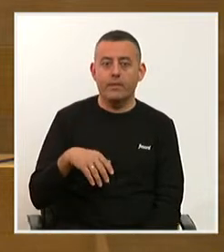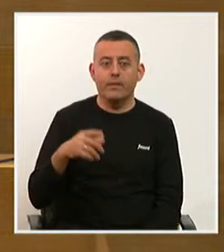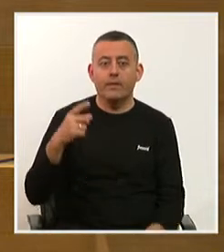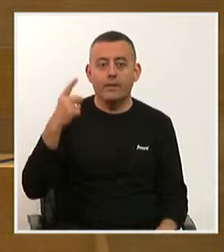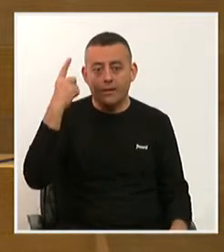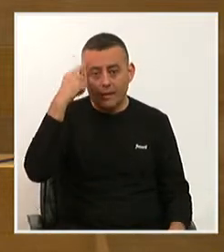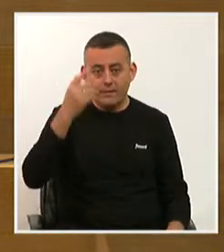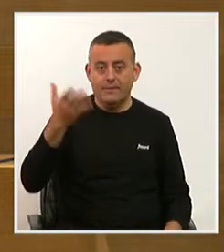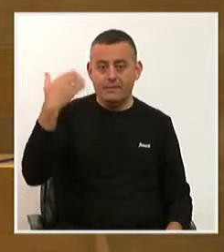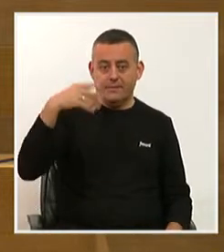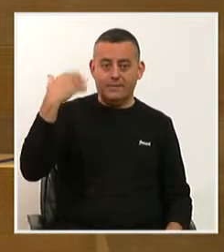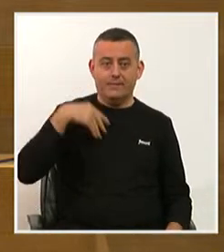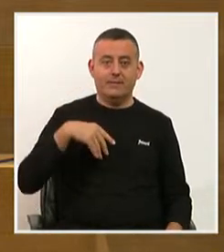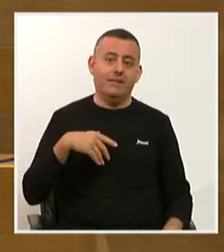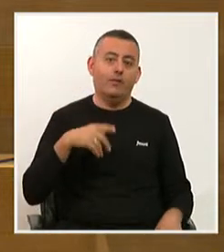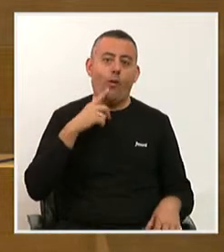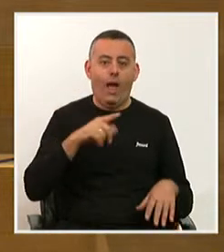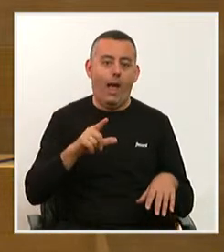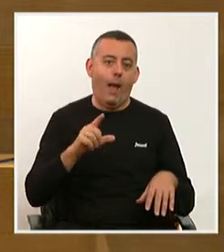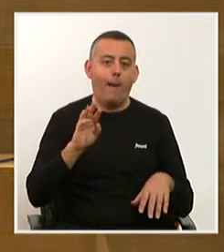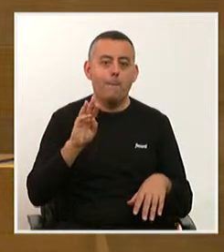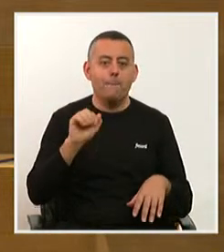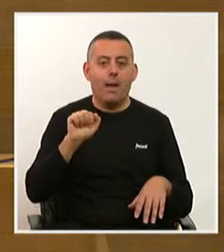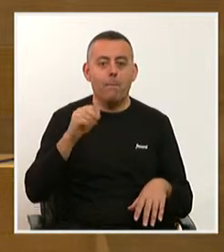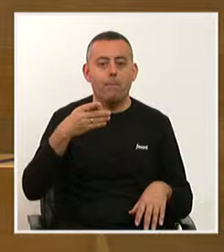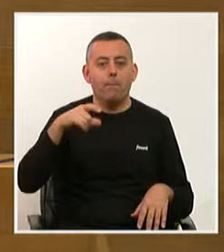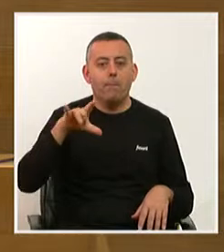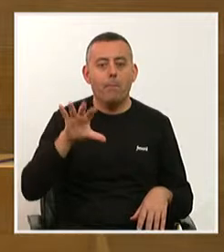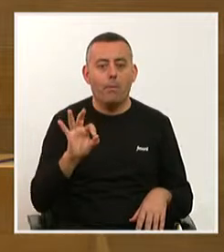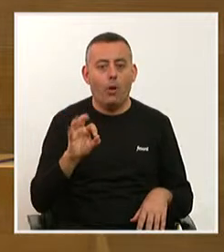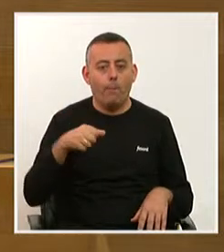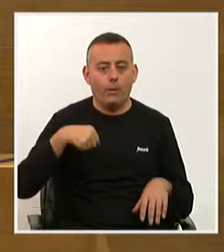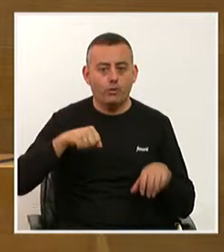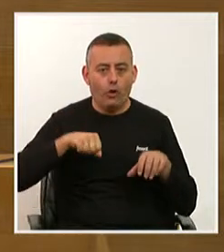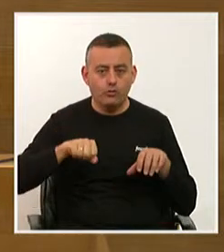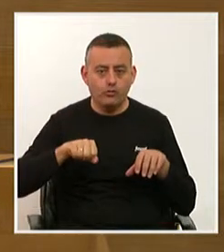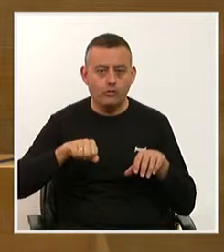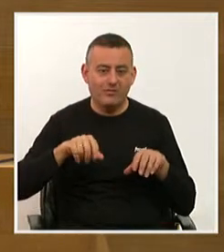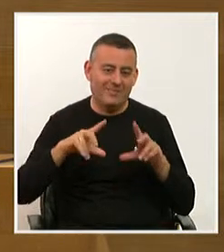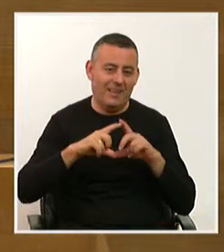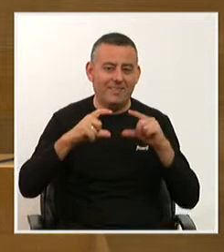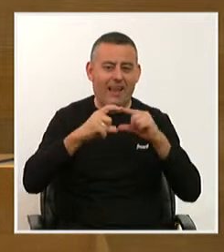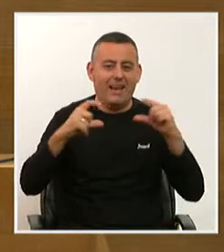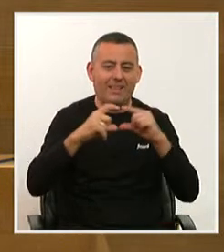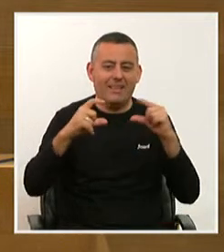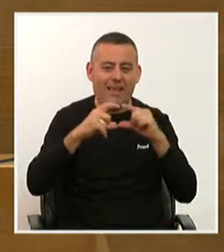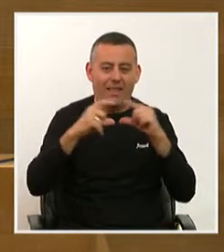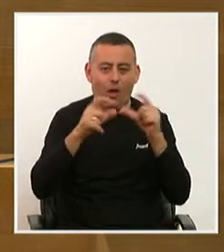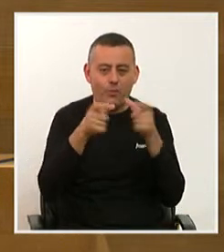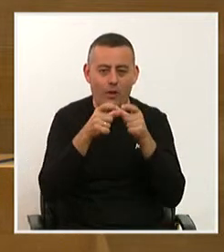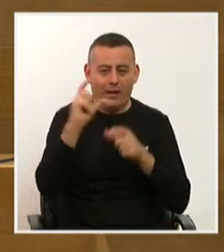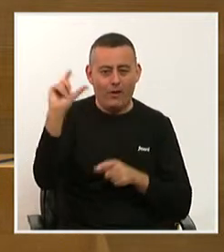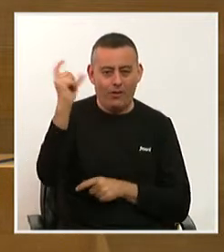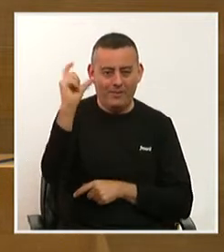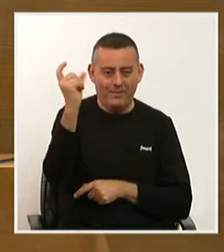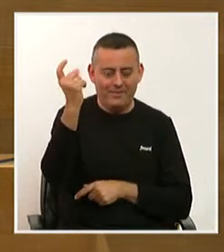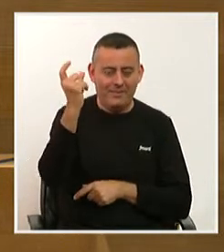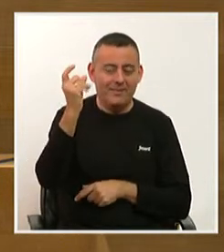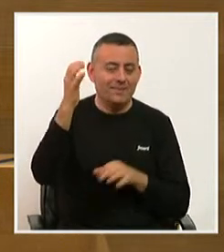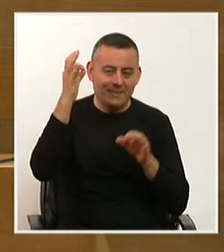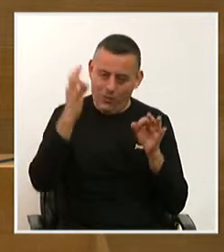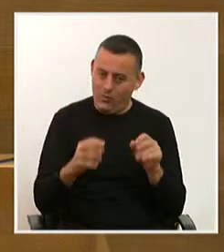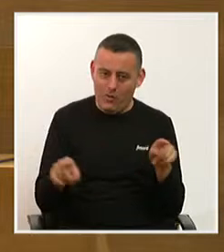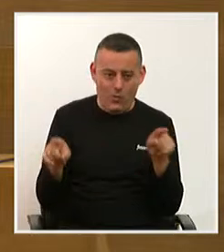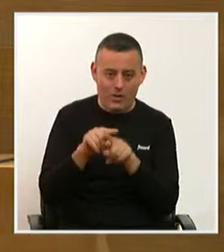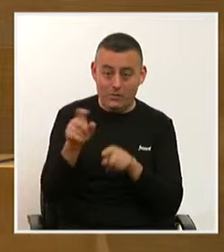cuandoo me ya sabía que iba a venir aquí a montar el circo de buena mañana ya me lo comentaba ayer miren hay